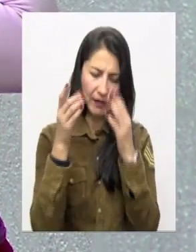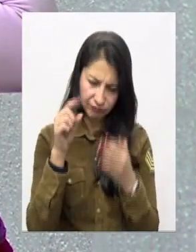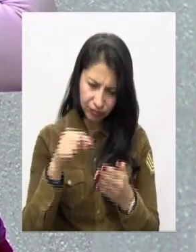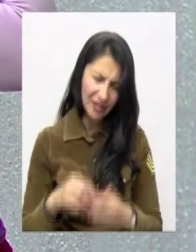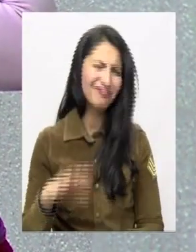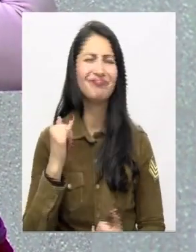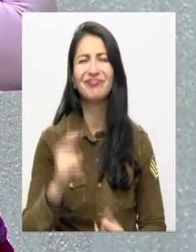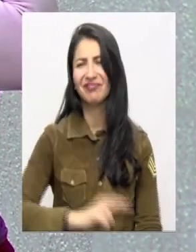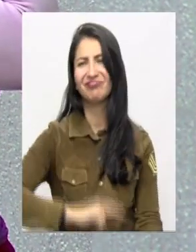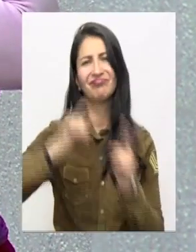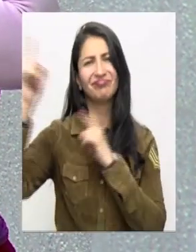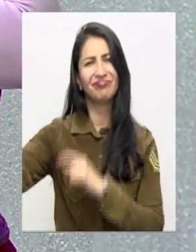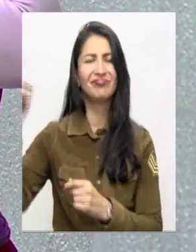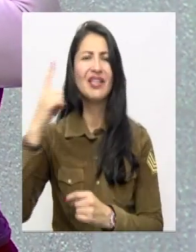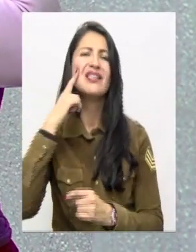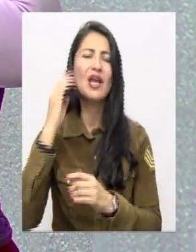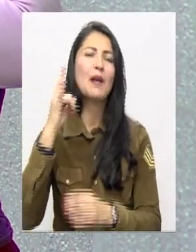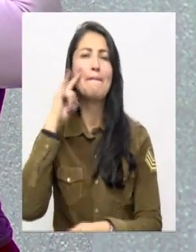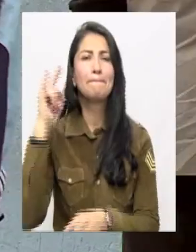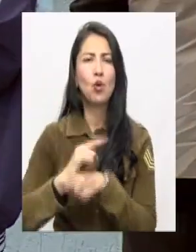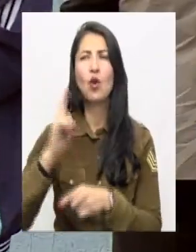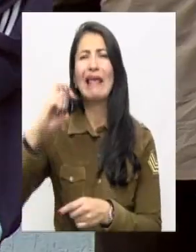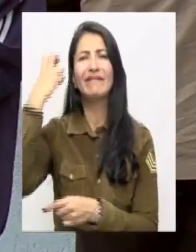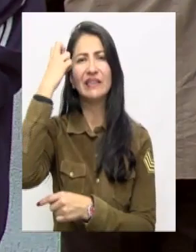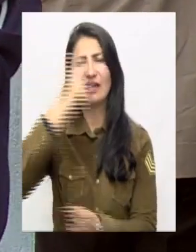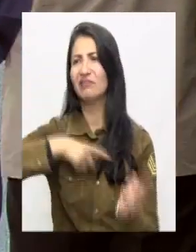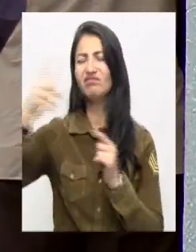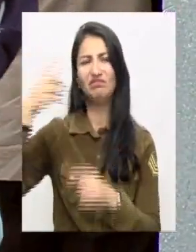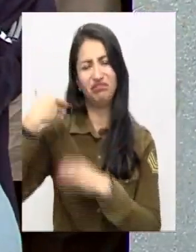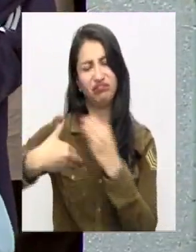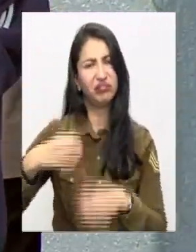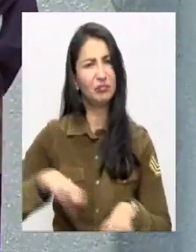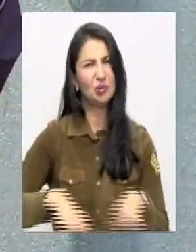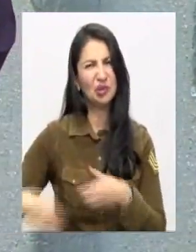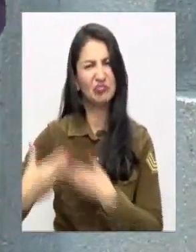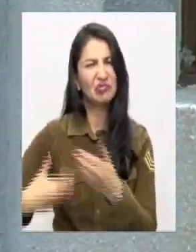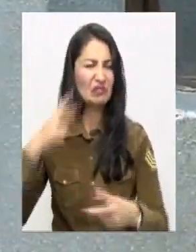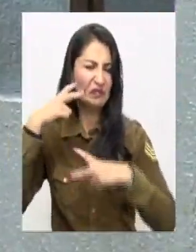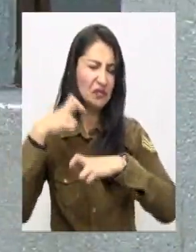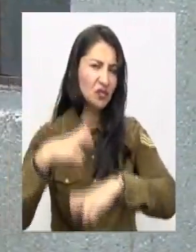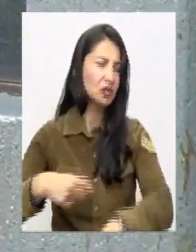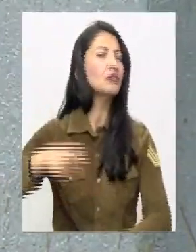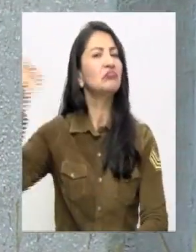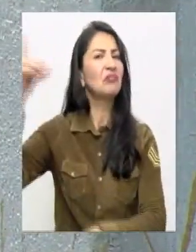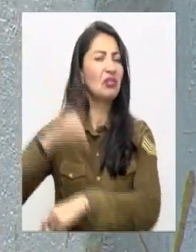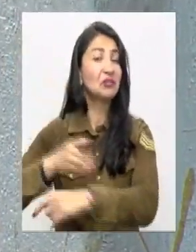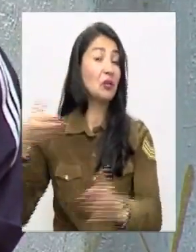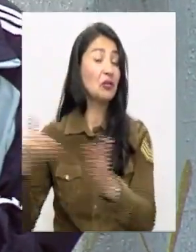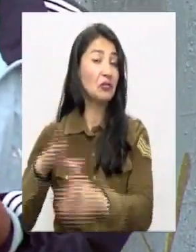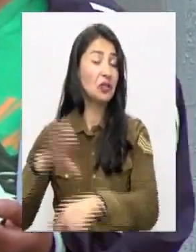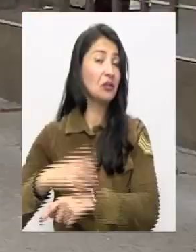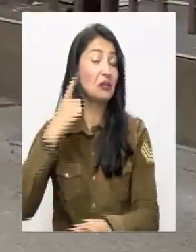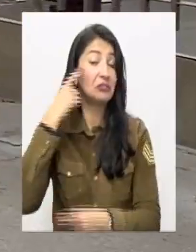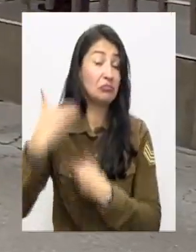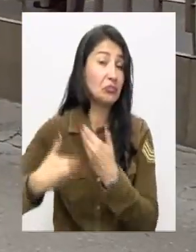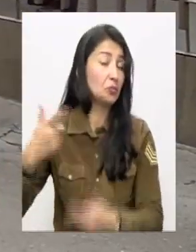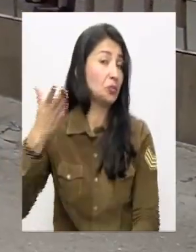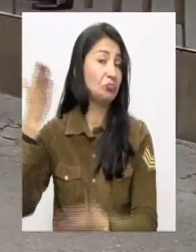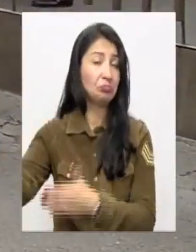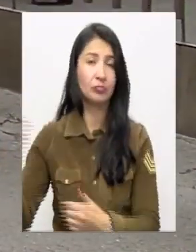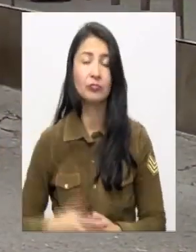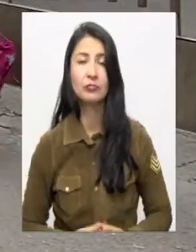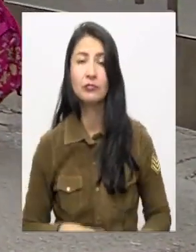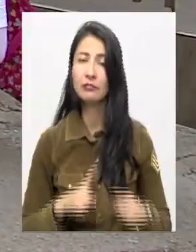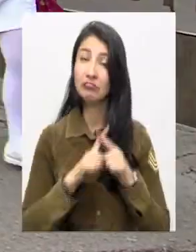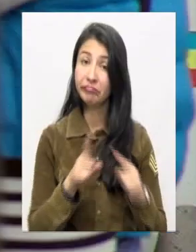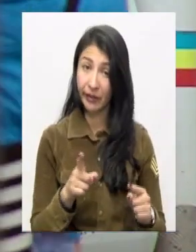en conocimiento de la Procuraduría y Fiscalía para que adelanten las investigaciones penales y disciplinarias que sean necesarias. Pero el